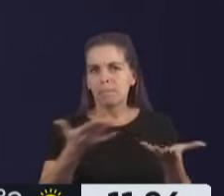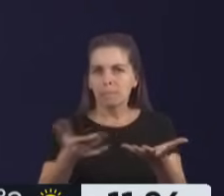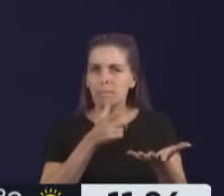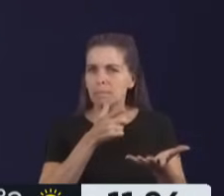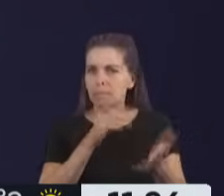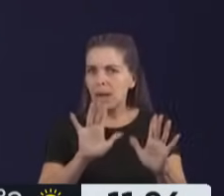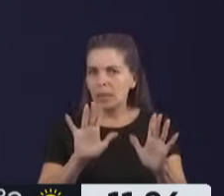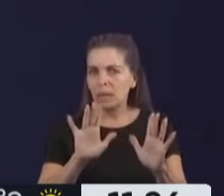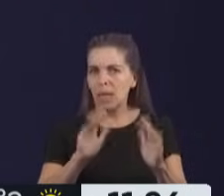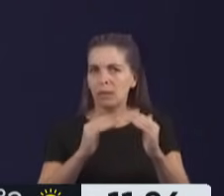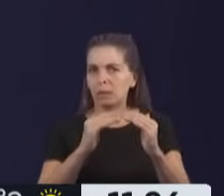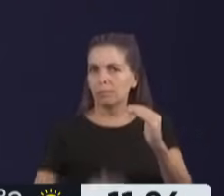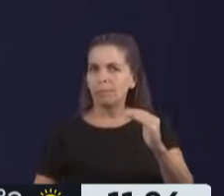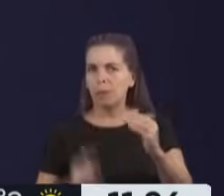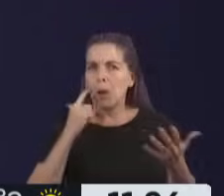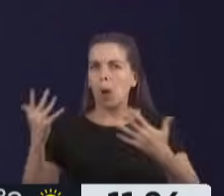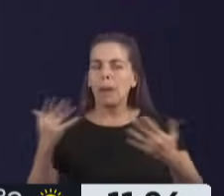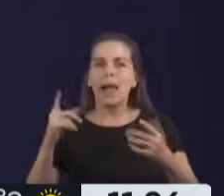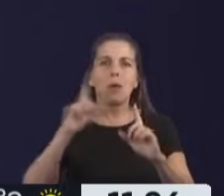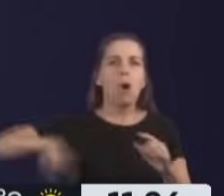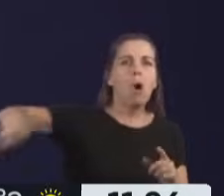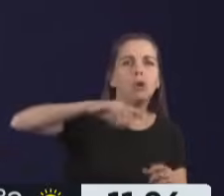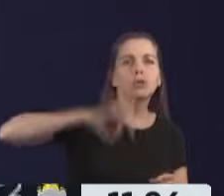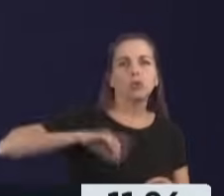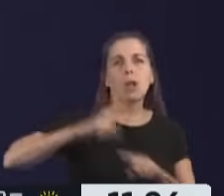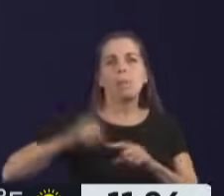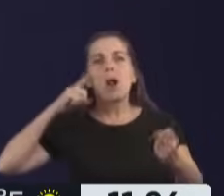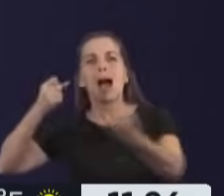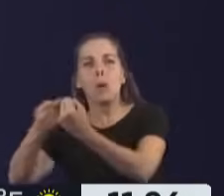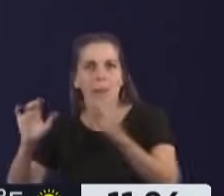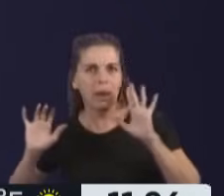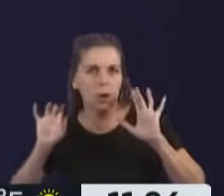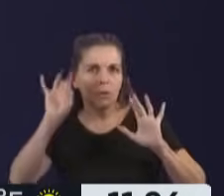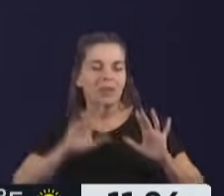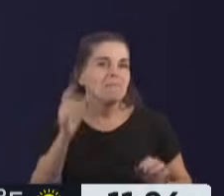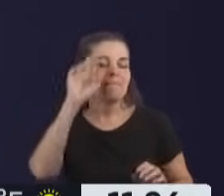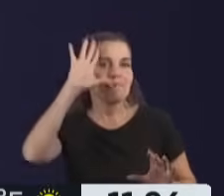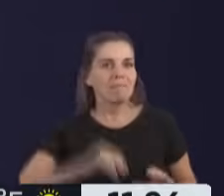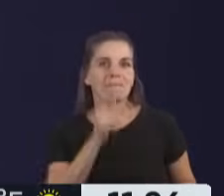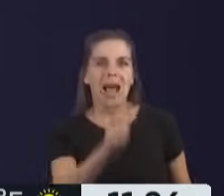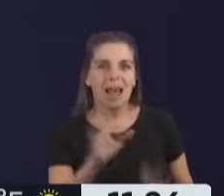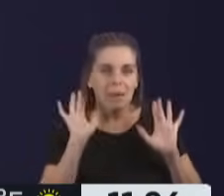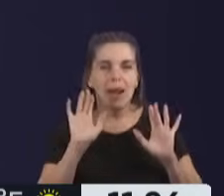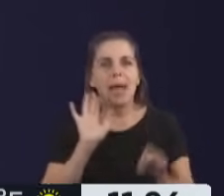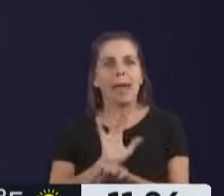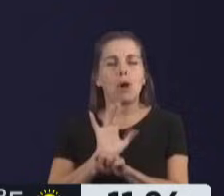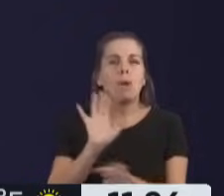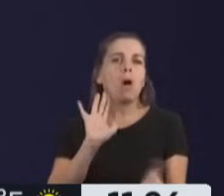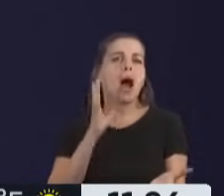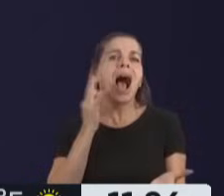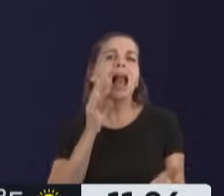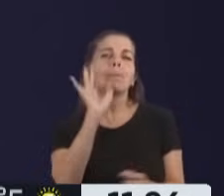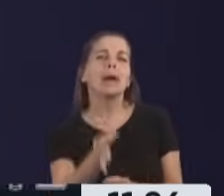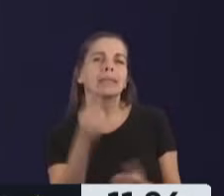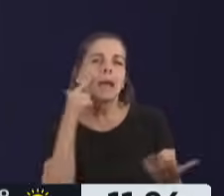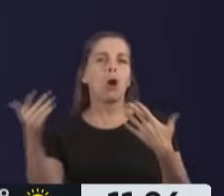que de todos los salarios de convenio, así que es simplemente una referencia, no me salía la palabra, es simplemente una referencia